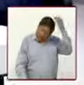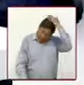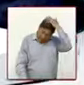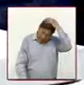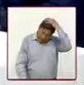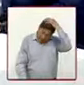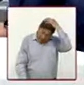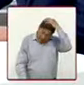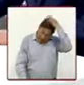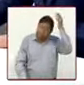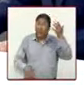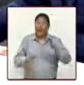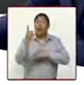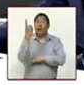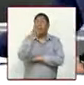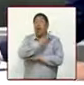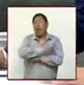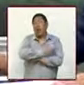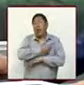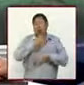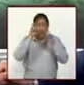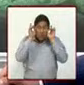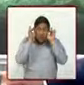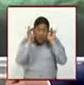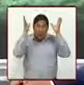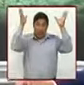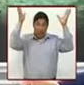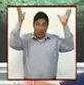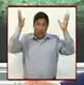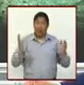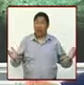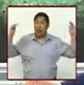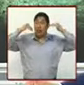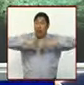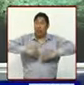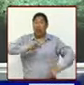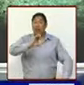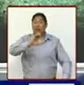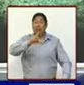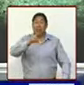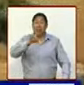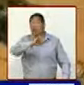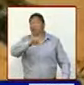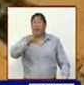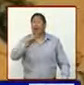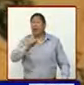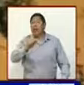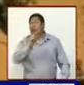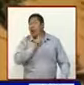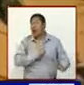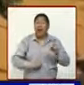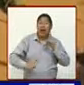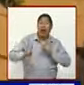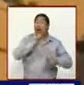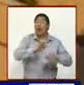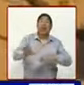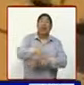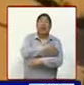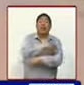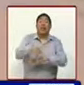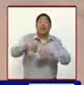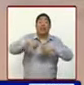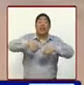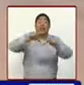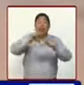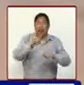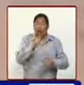Miren, ya han pasado 24 horas desde este desastre que se ha presentado en Clisa y algunas calles permanecen anegadas, anegadas de agua, como usted